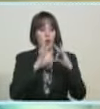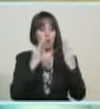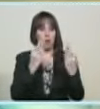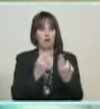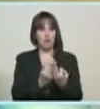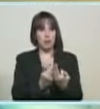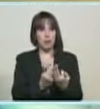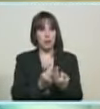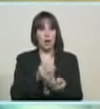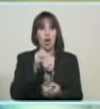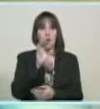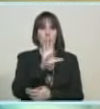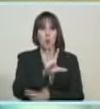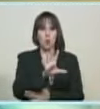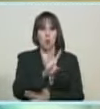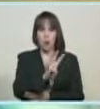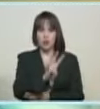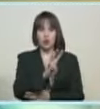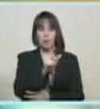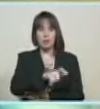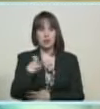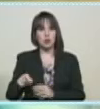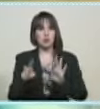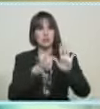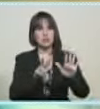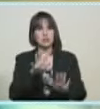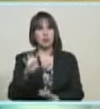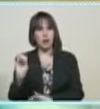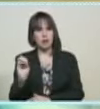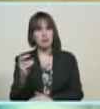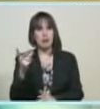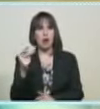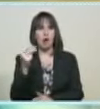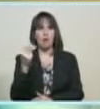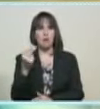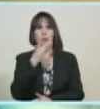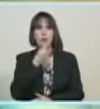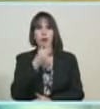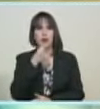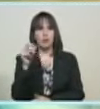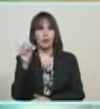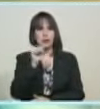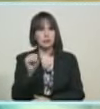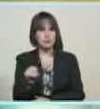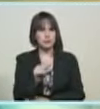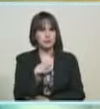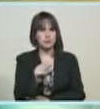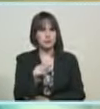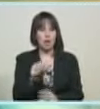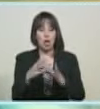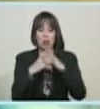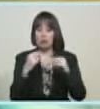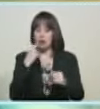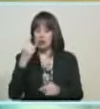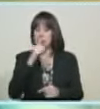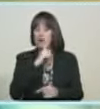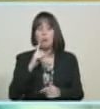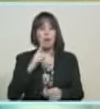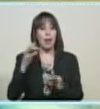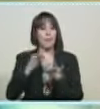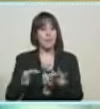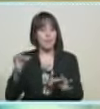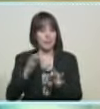por cuatro miembros 740 bolívares todo esto fijado en petro además